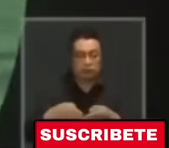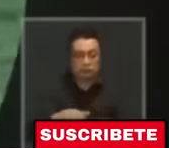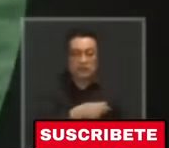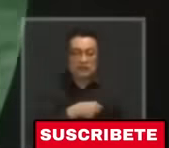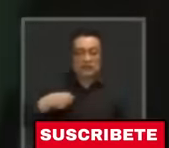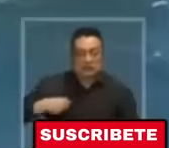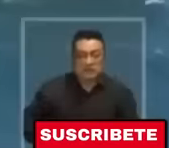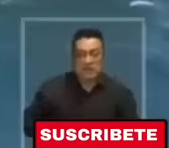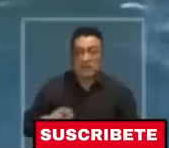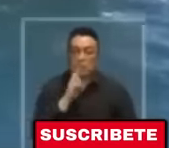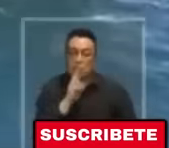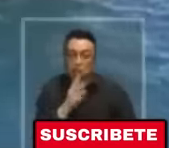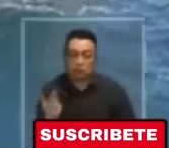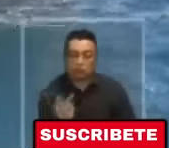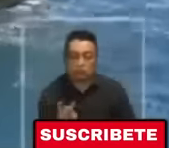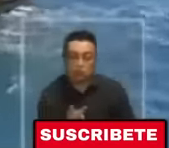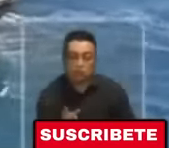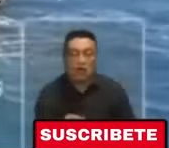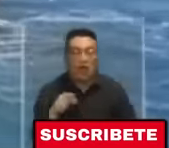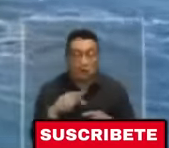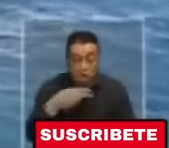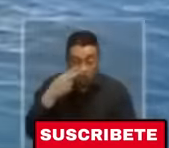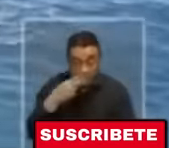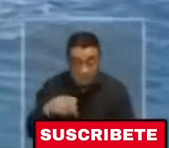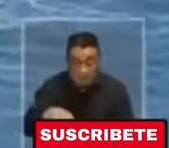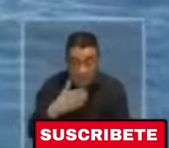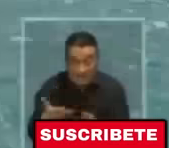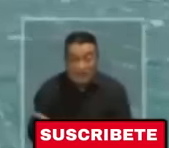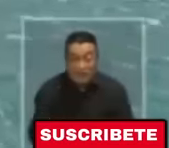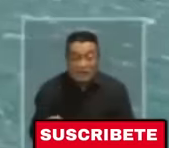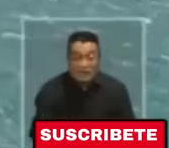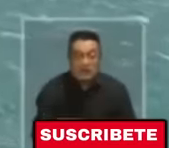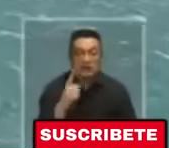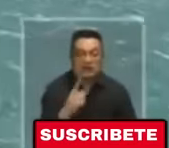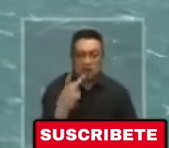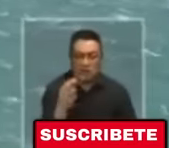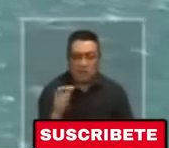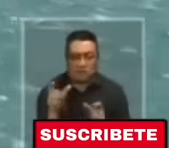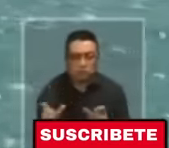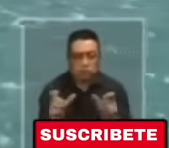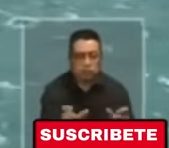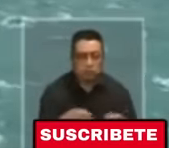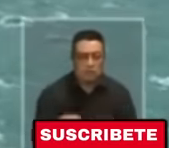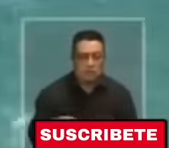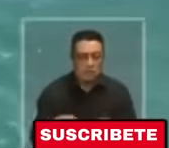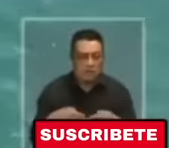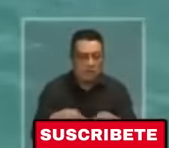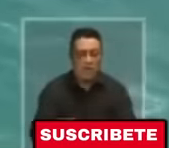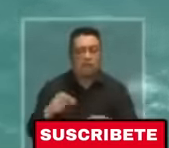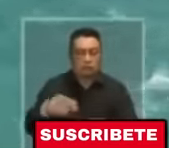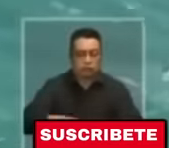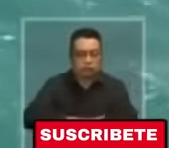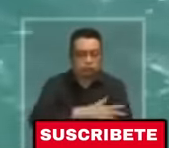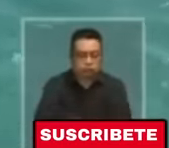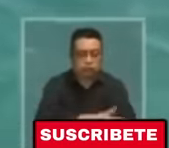y rusas. Hasta noviembre de este año, la Armada ha realizado 120 fiscalizaciones a embarcaciones que se desplazaban por los